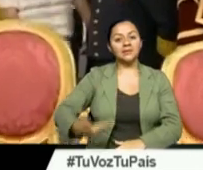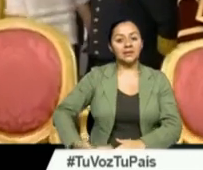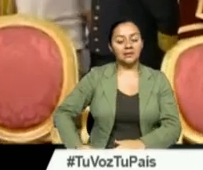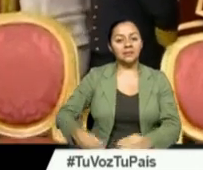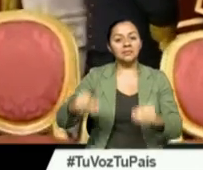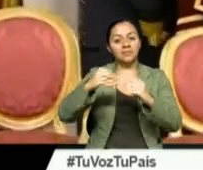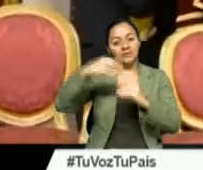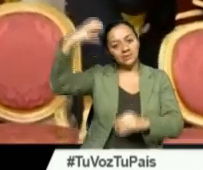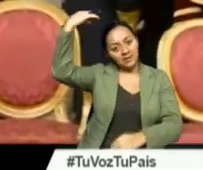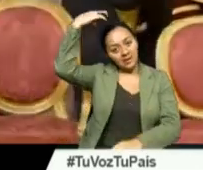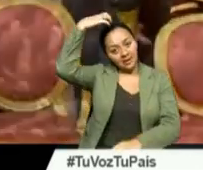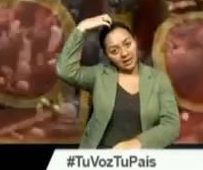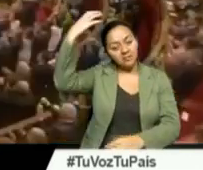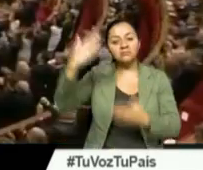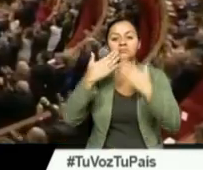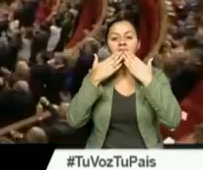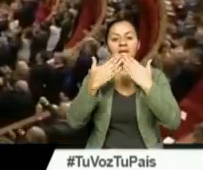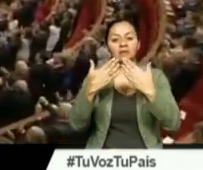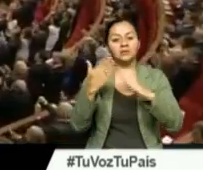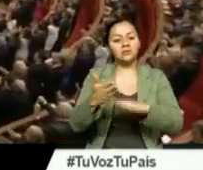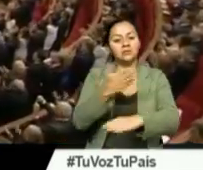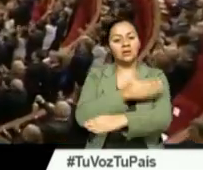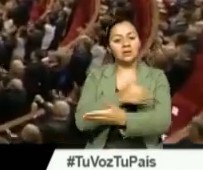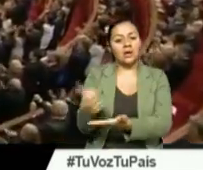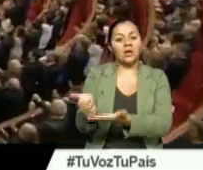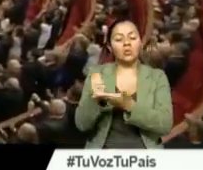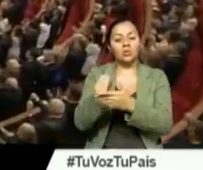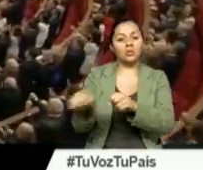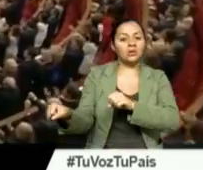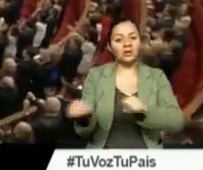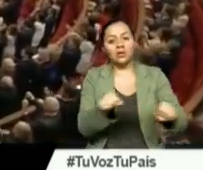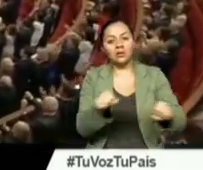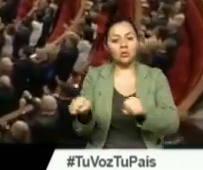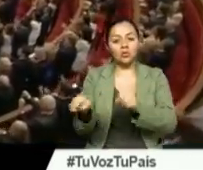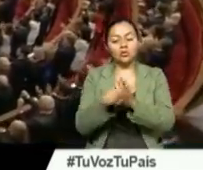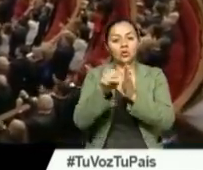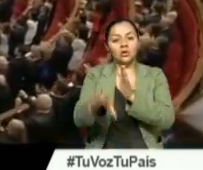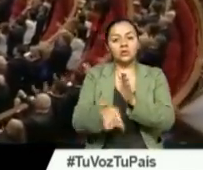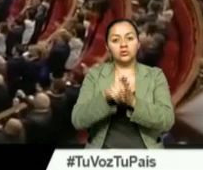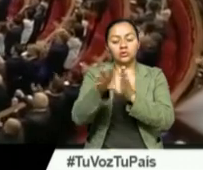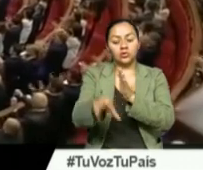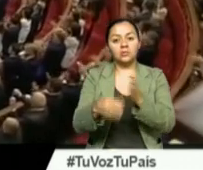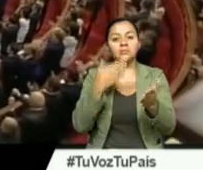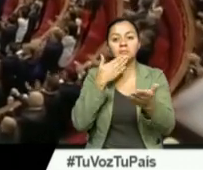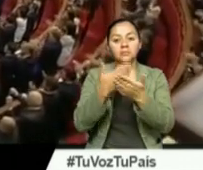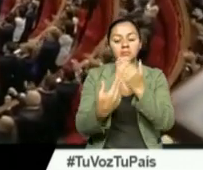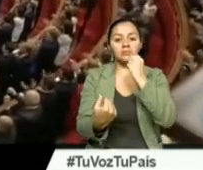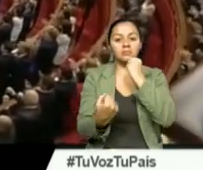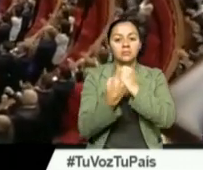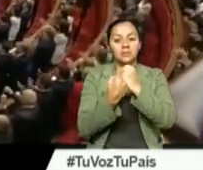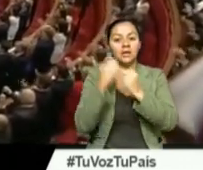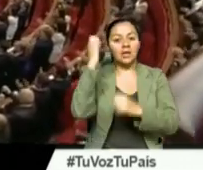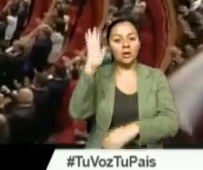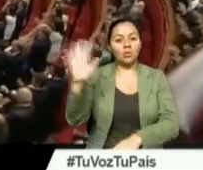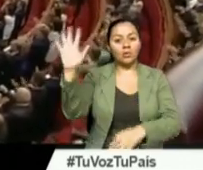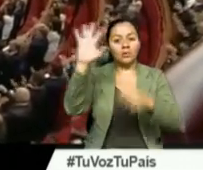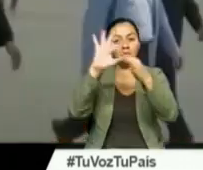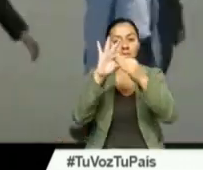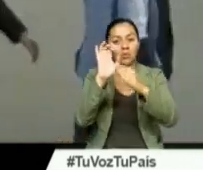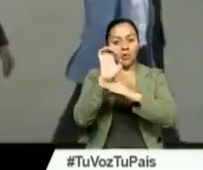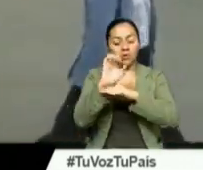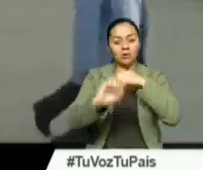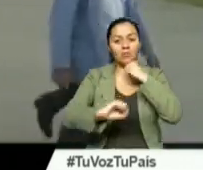quienes agradecerá por la ayuda enviada después del terremoto del 16 de abril y por el apoyo en el acuerdo comercial con la Unión